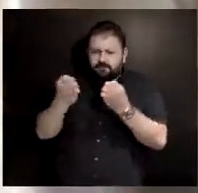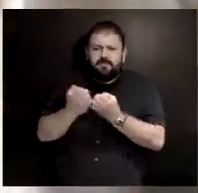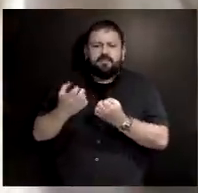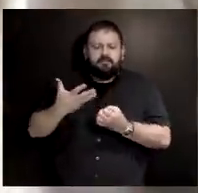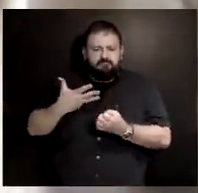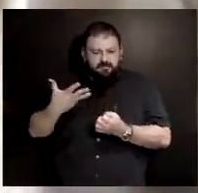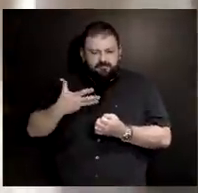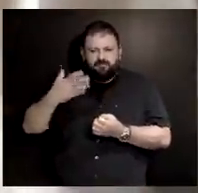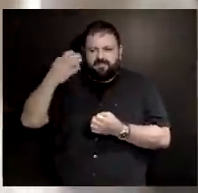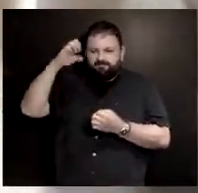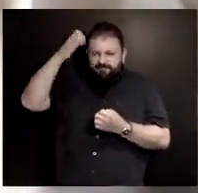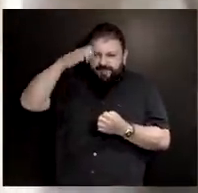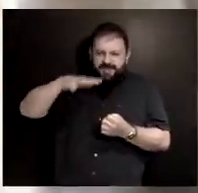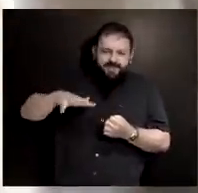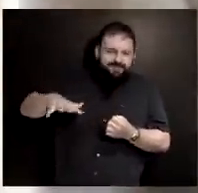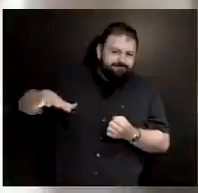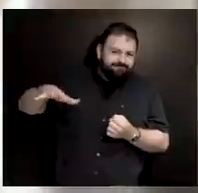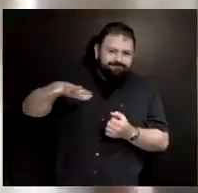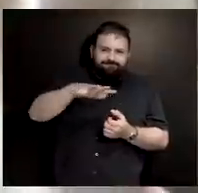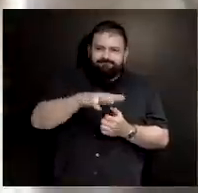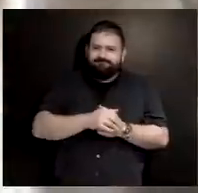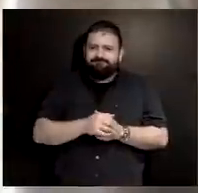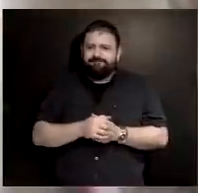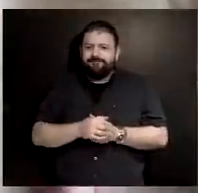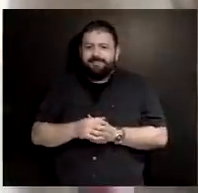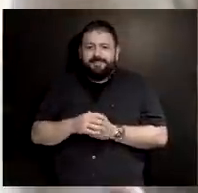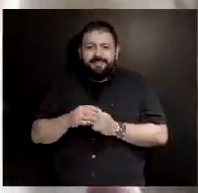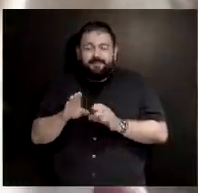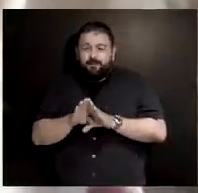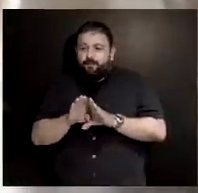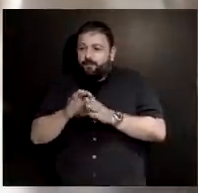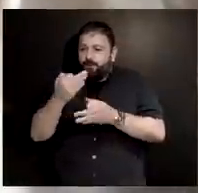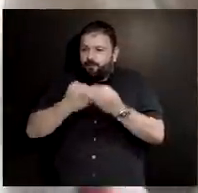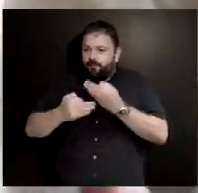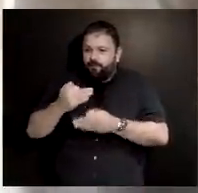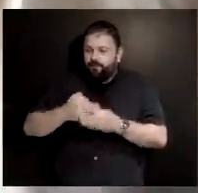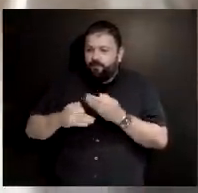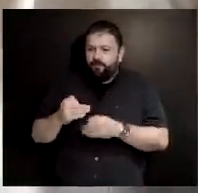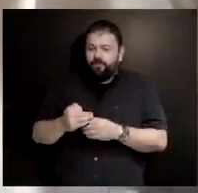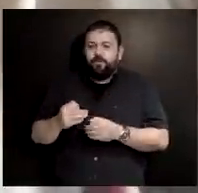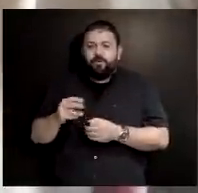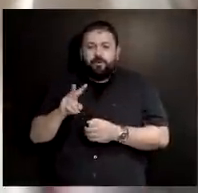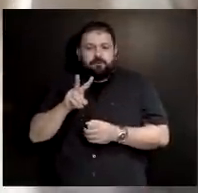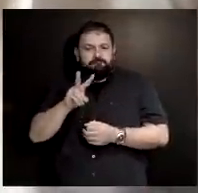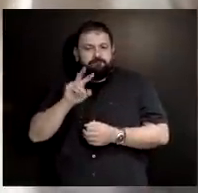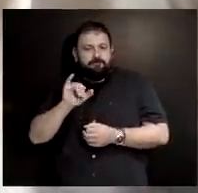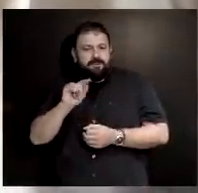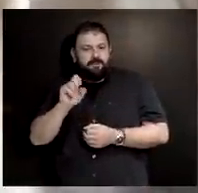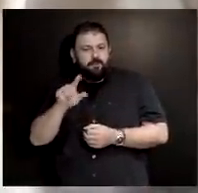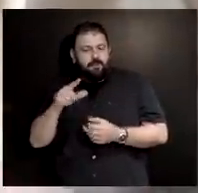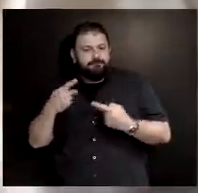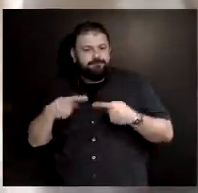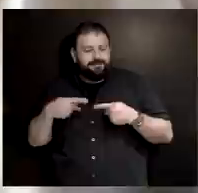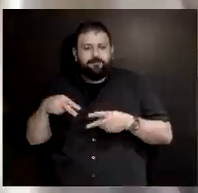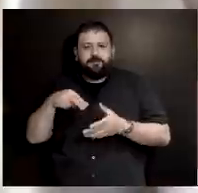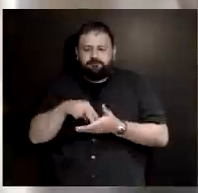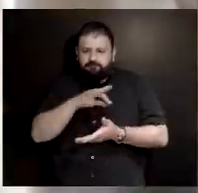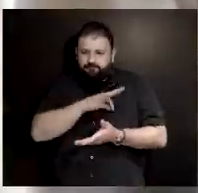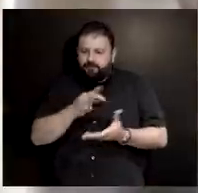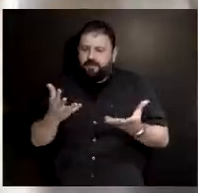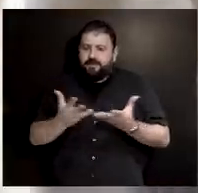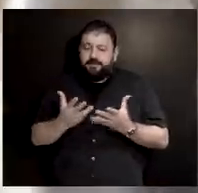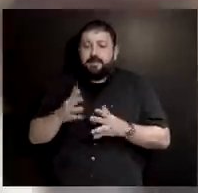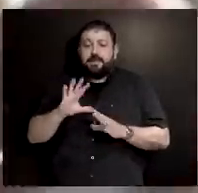tour, podría llamarse virtual, remota, en donde van a poder formar parte. Y aquellos